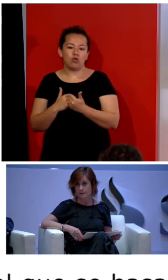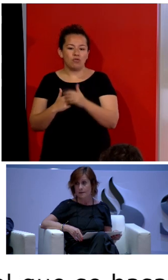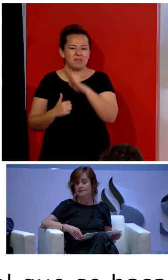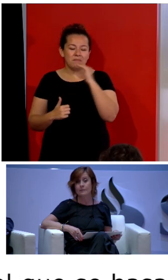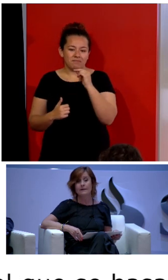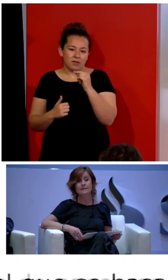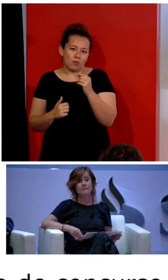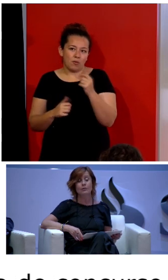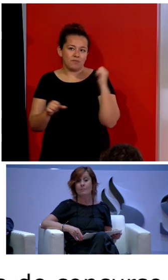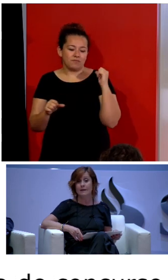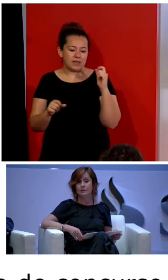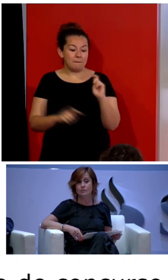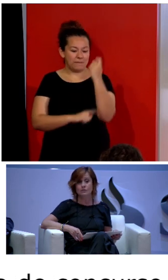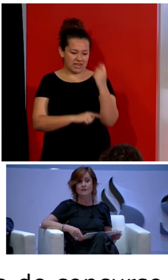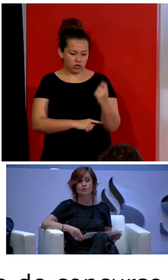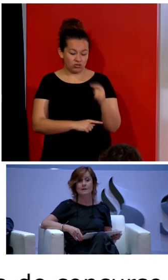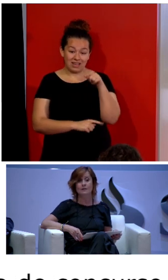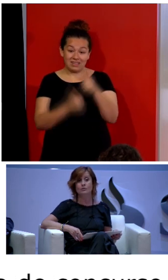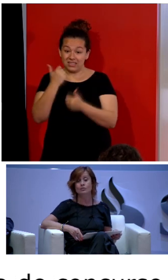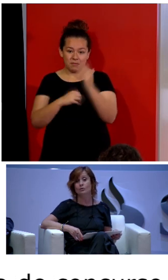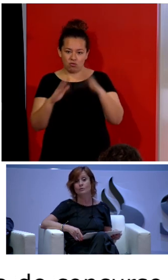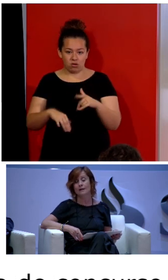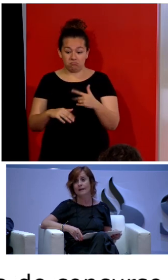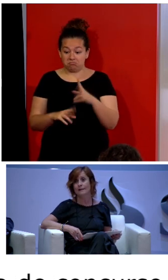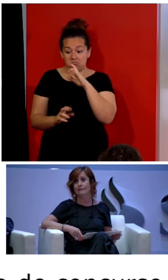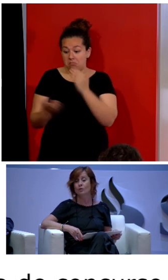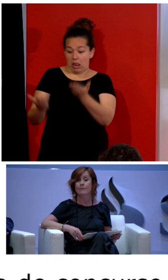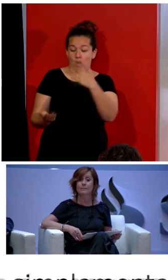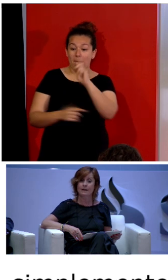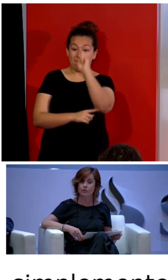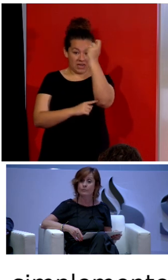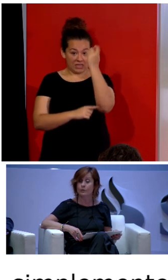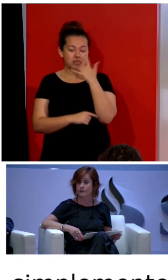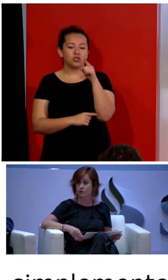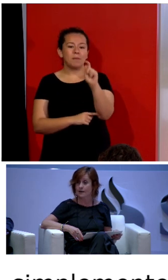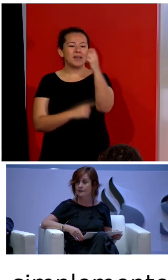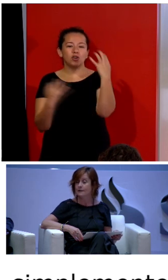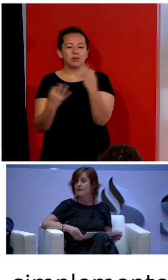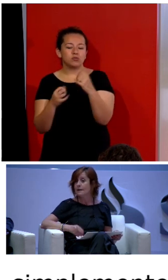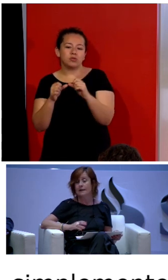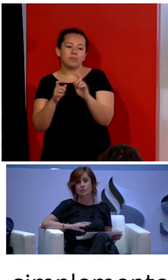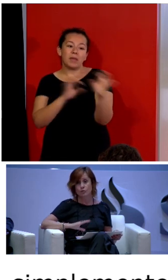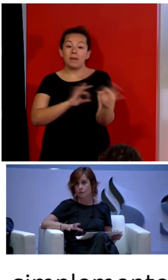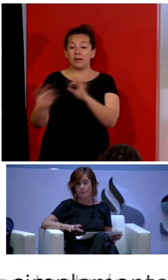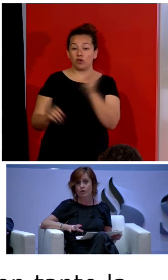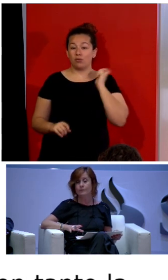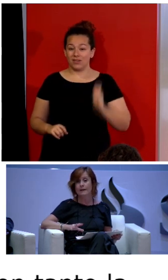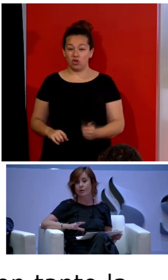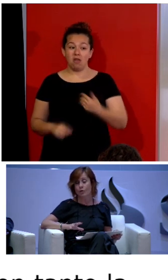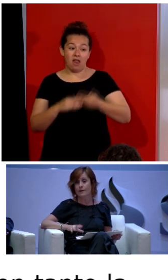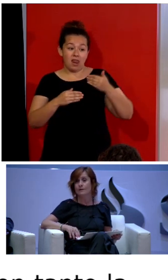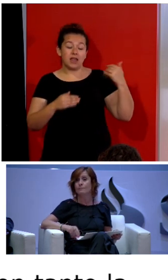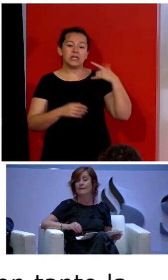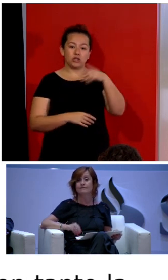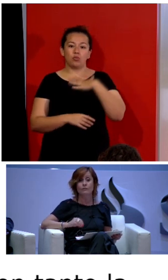exámenes, simplemente se valoran méritos y estos méritos son tanto la preparación profesional, que esto se puede obtener